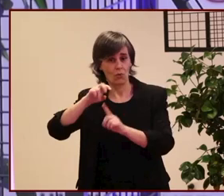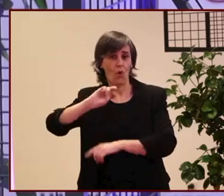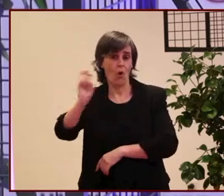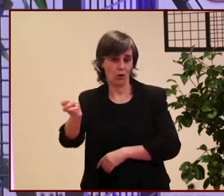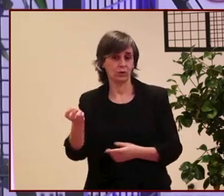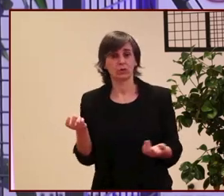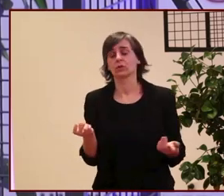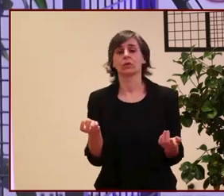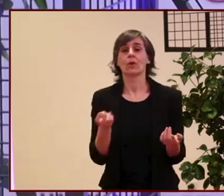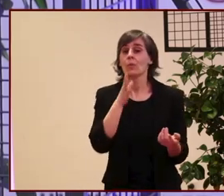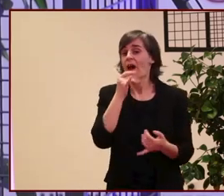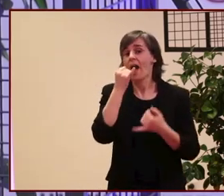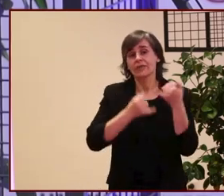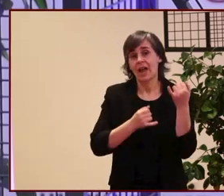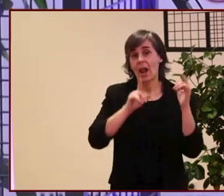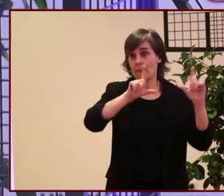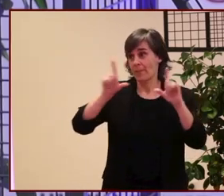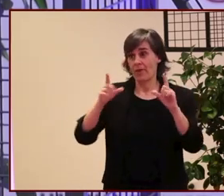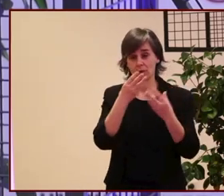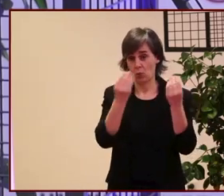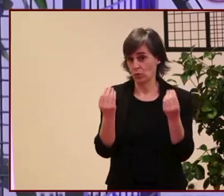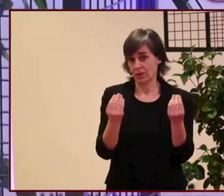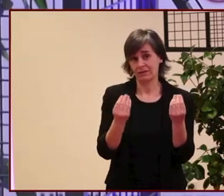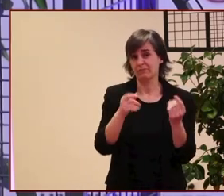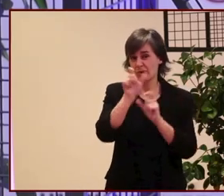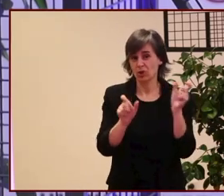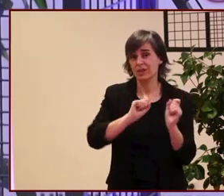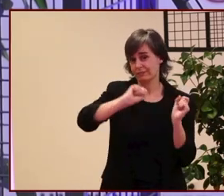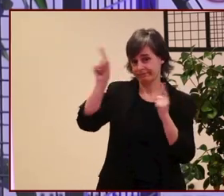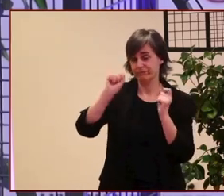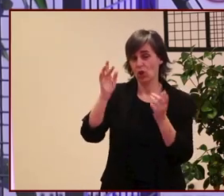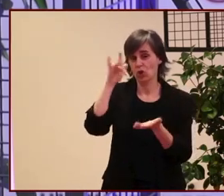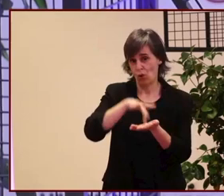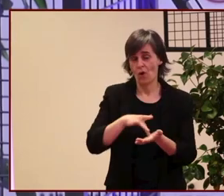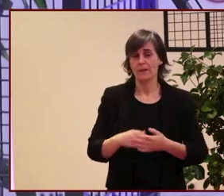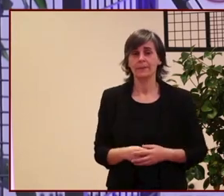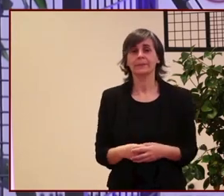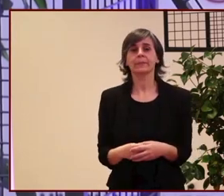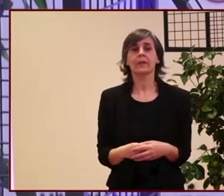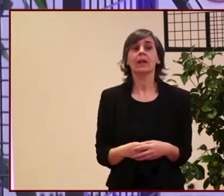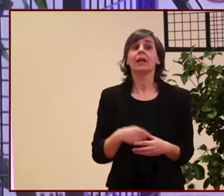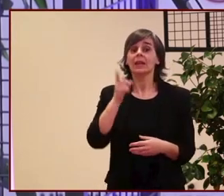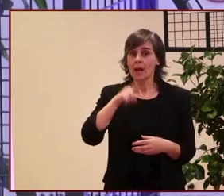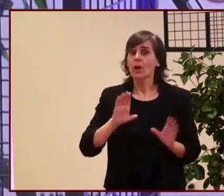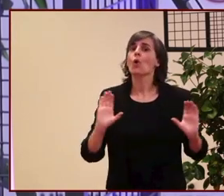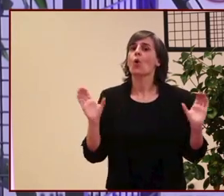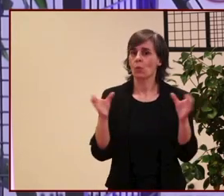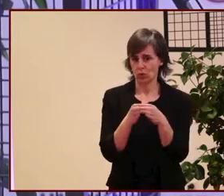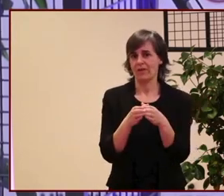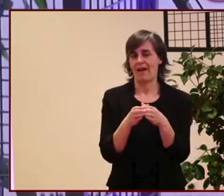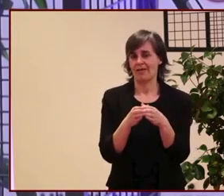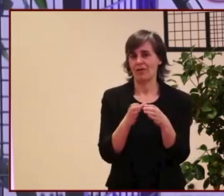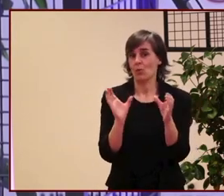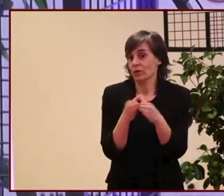final hay muchas piezas de inmigrantes allí y bueno y comunidad y lo que somos una